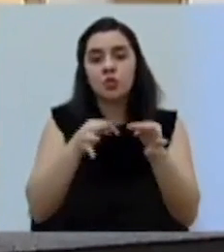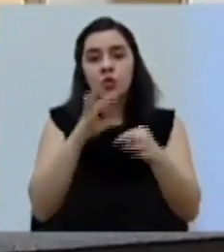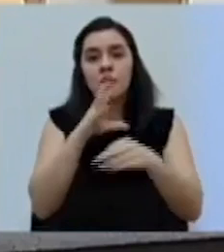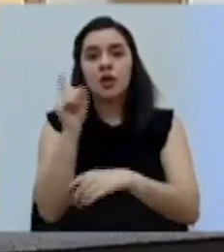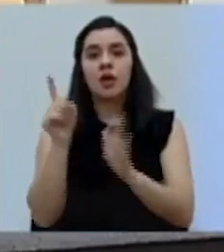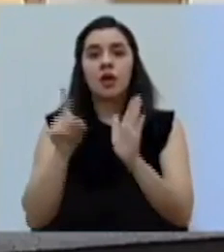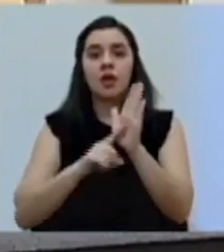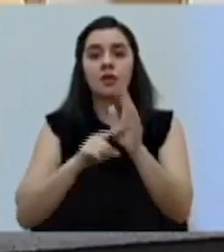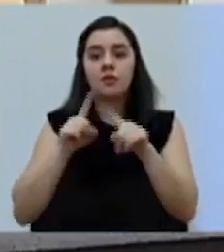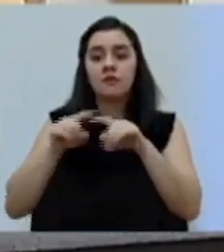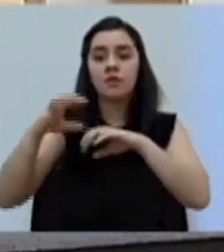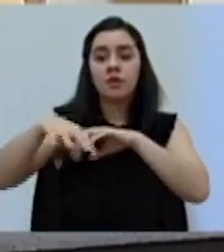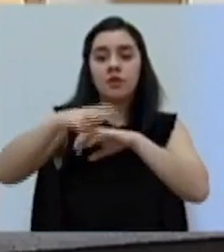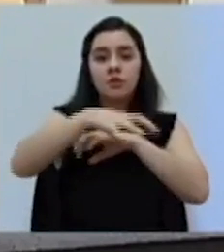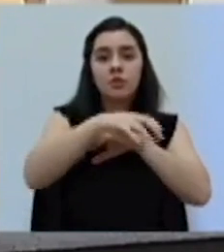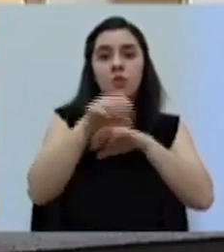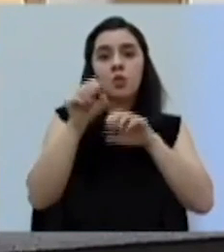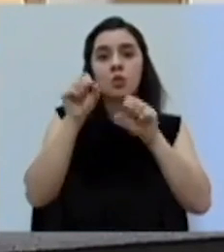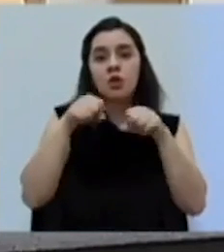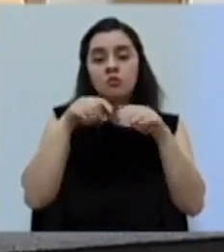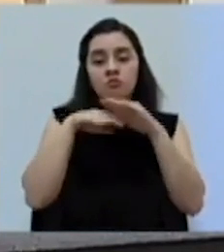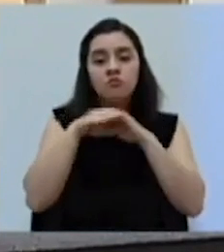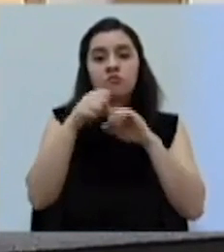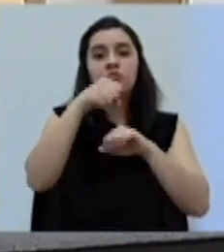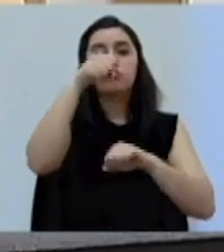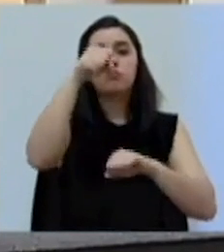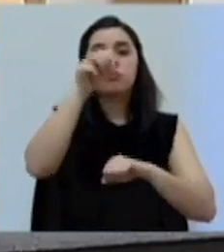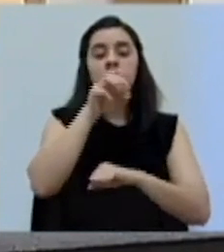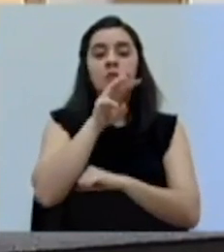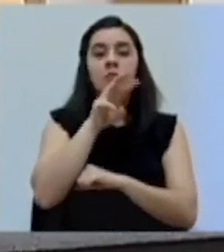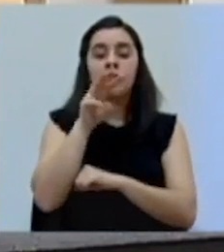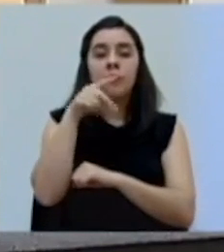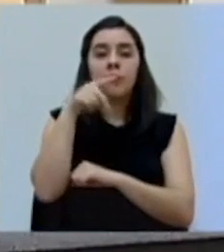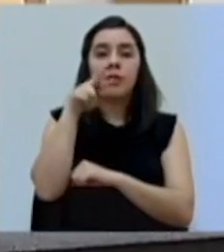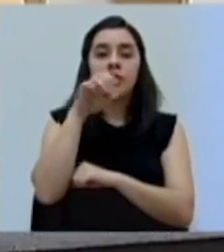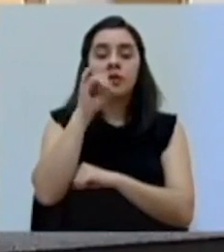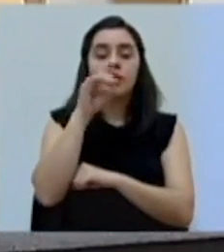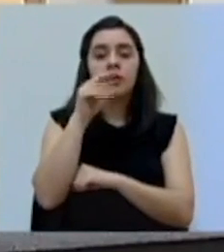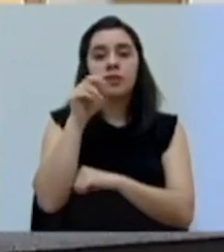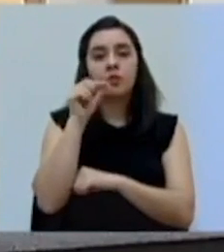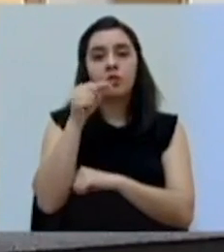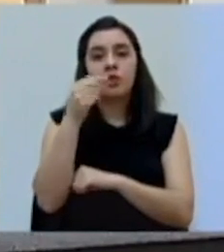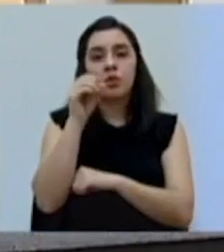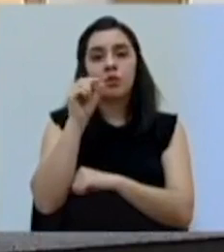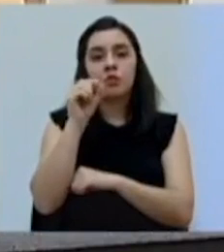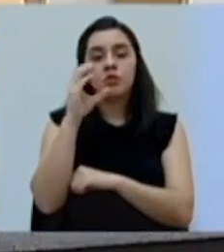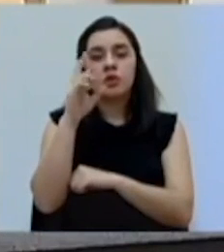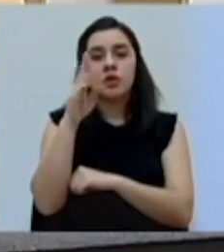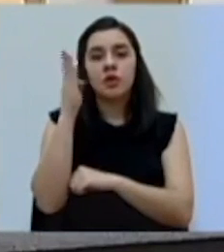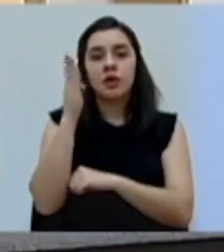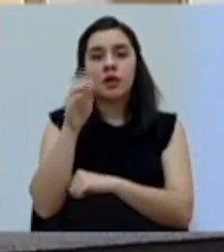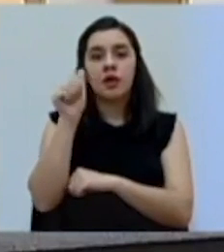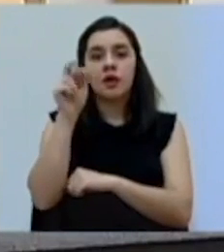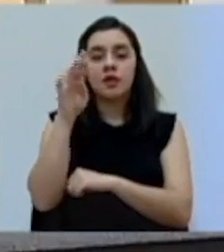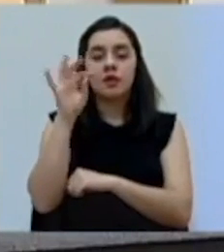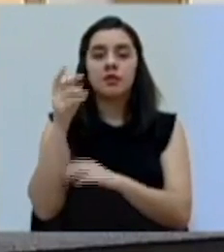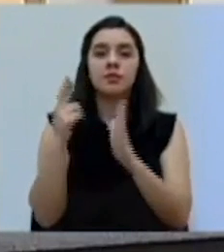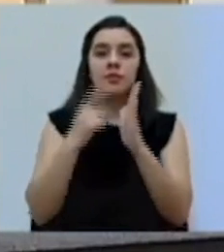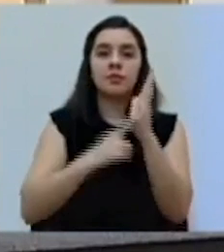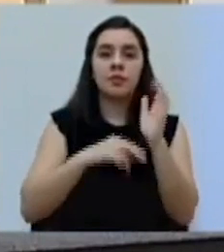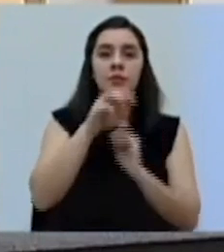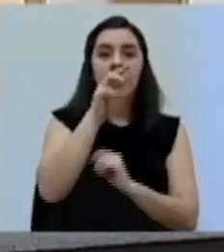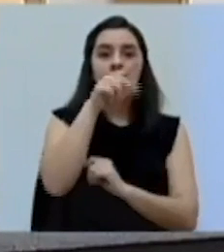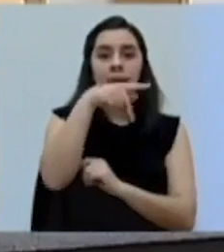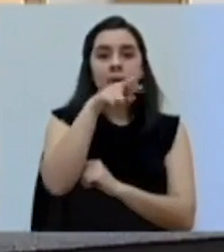y alertas en los distintos cantones, puede visitar el sitio presidencia.go.cr barra inclinada alertas. Repetimos,